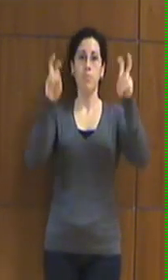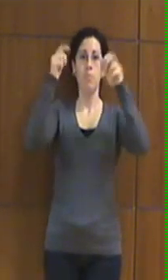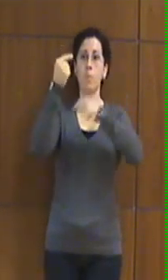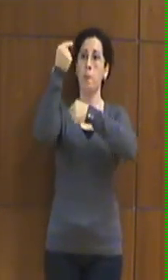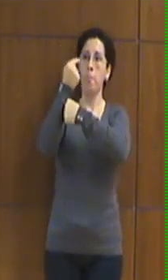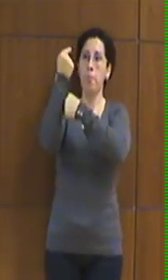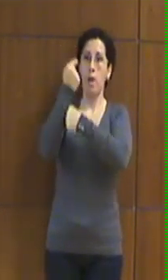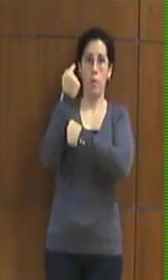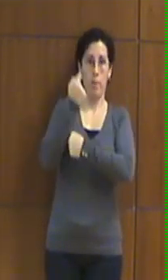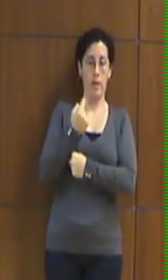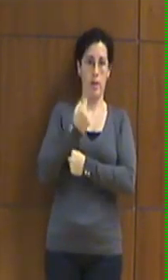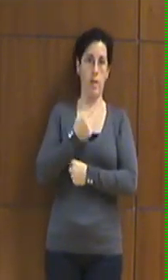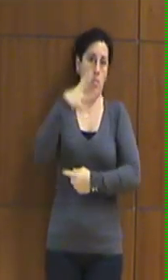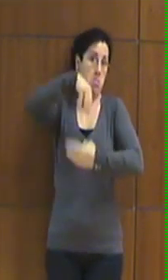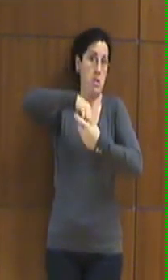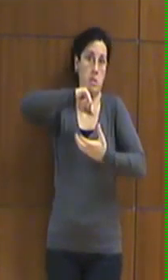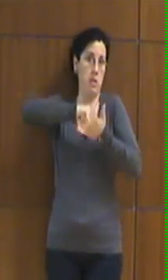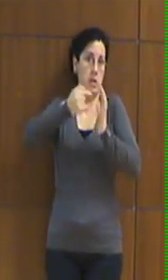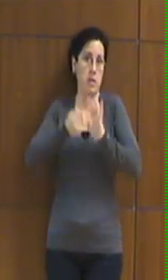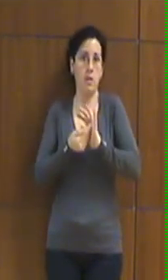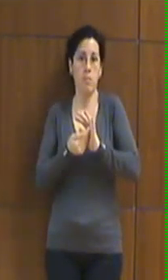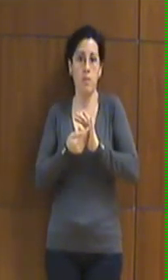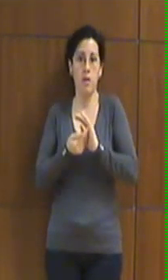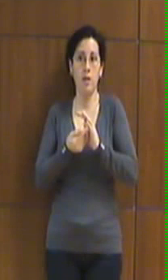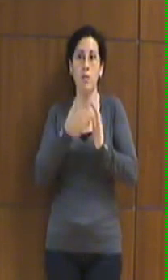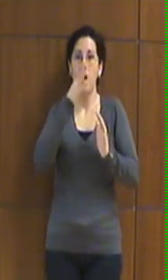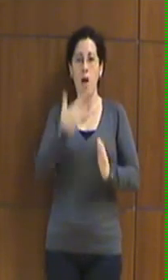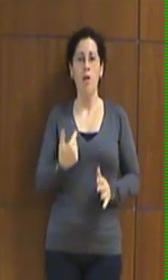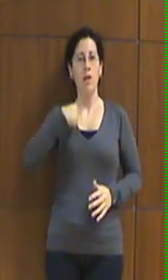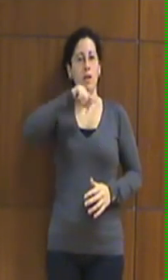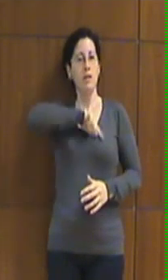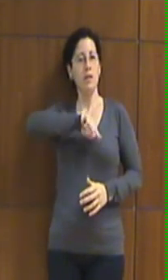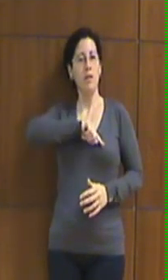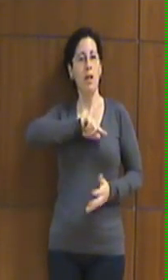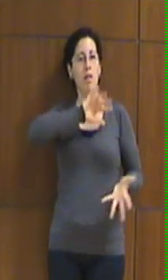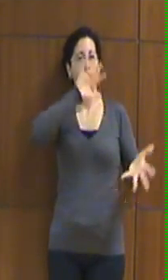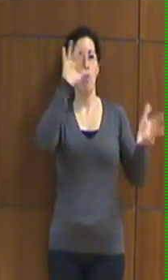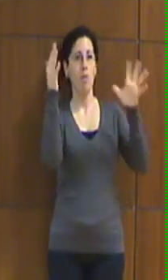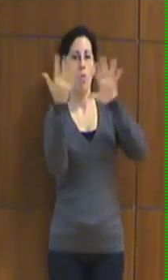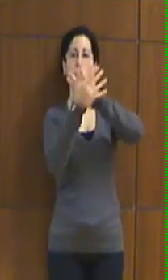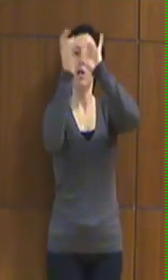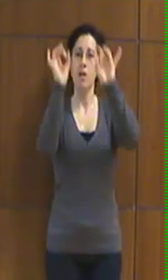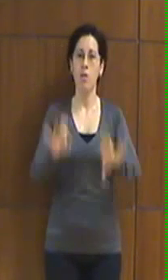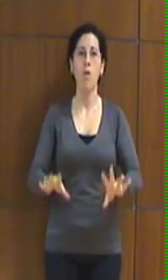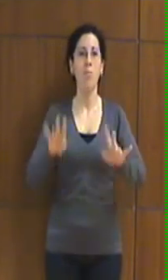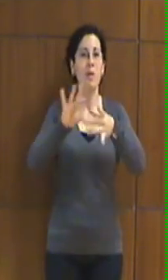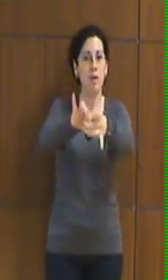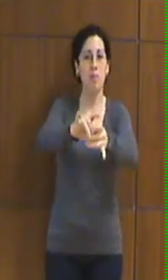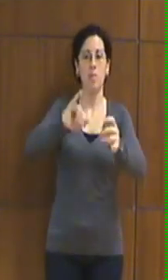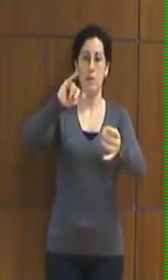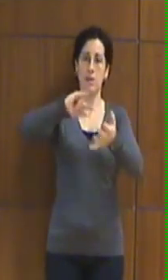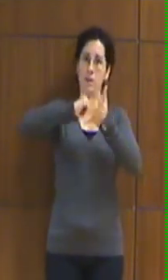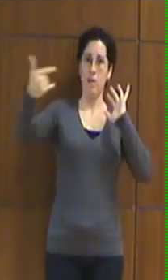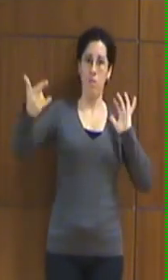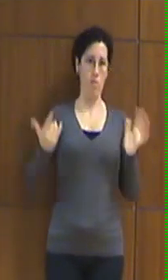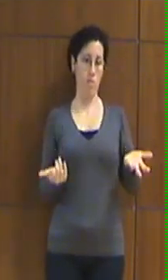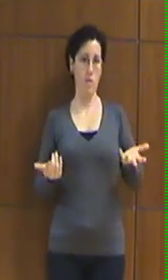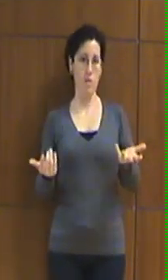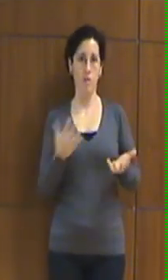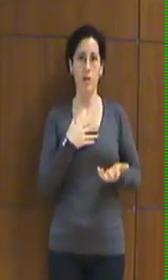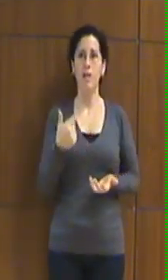sabemos por qué, del sistema. Y digo, esto no está pasando otra vez ahora, pero con un tema más serio que es el tecnológico, en cuanto